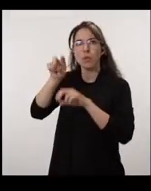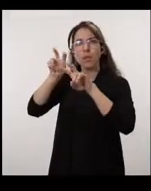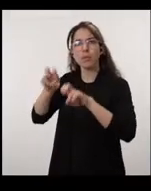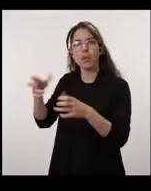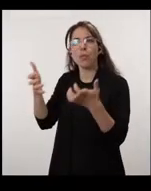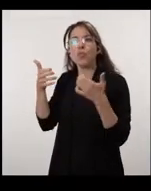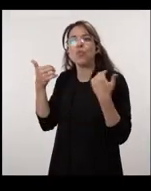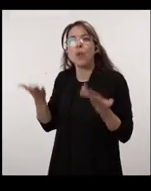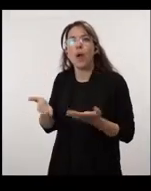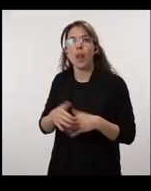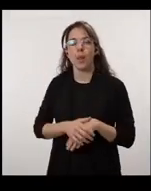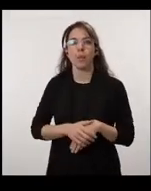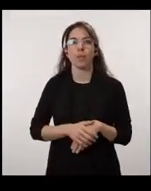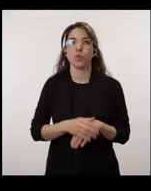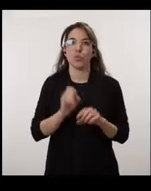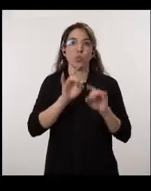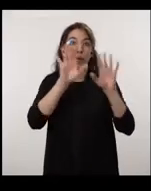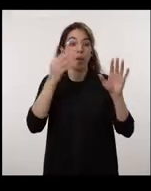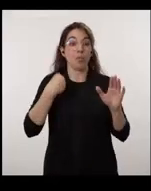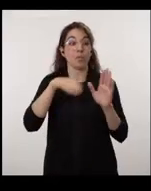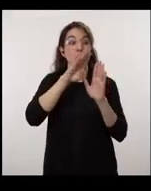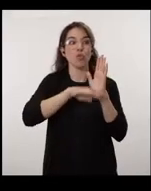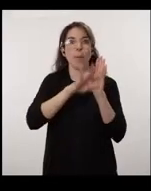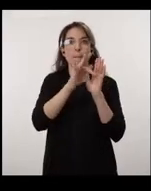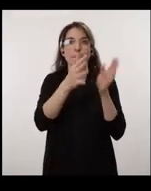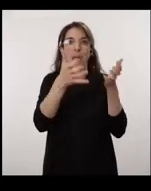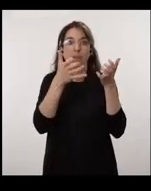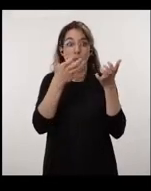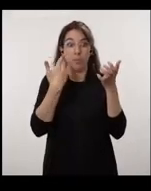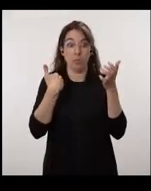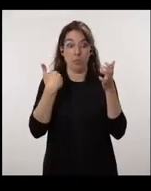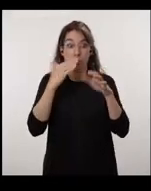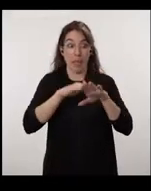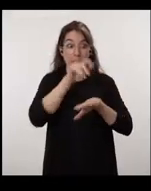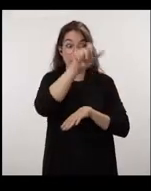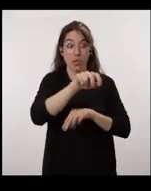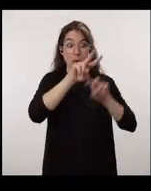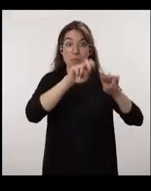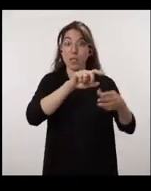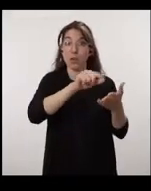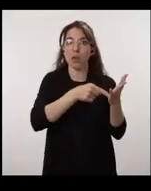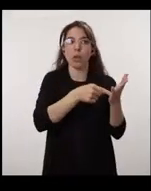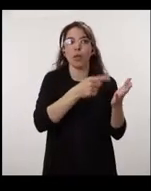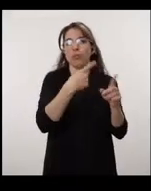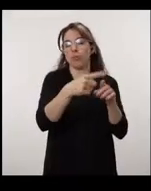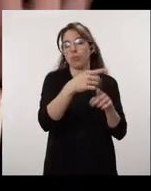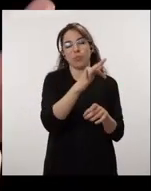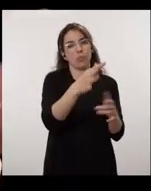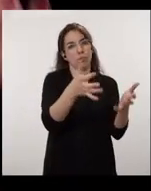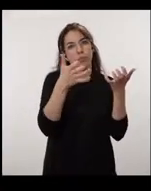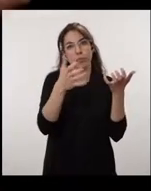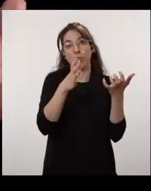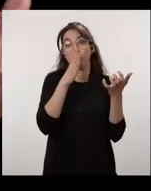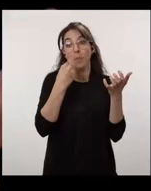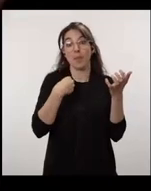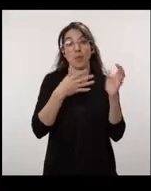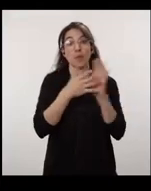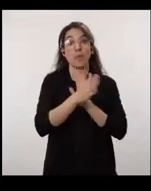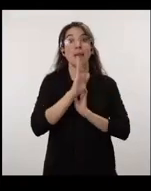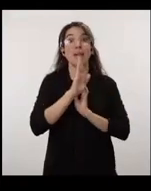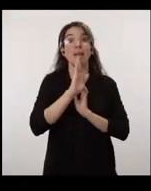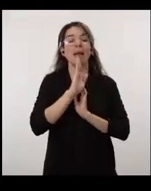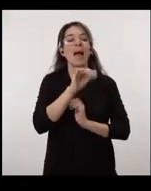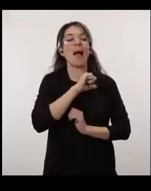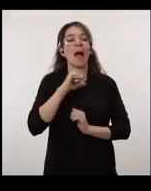programa tiene beneficios para el propio investigador contratado porque como hemos comentado antes está auto evaluando y también está recibiendo la evaluación por